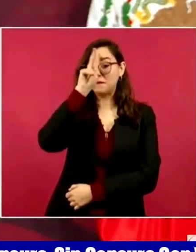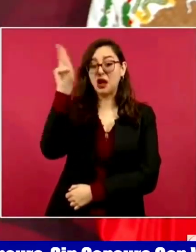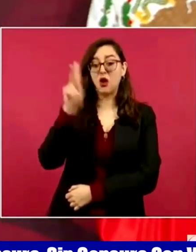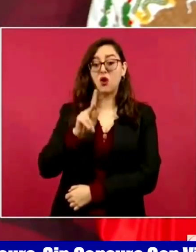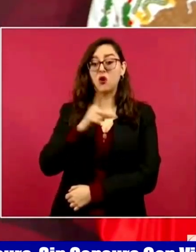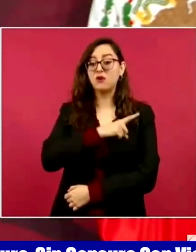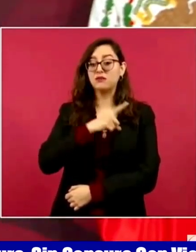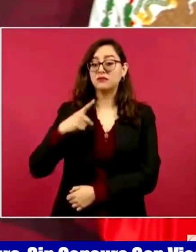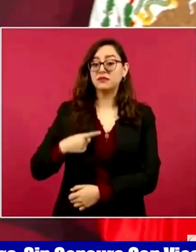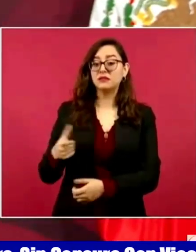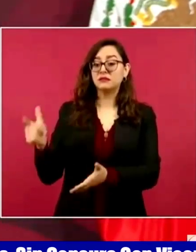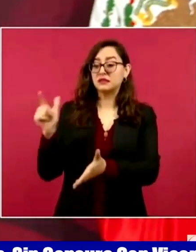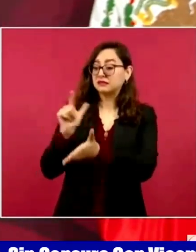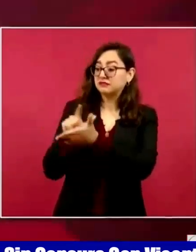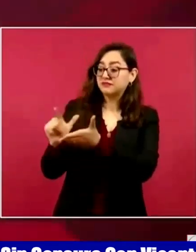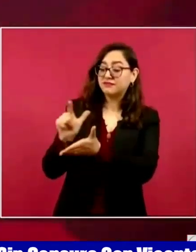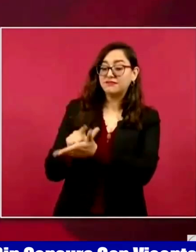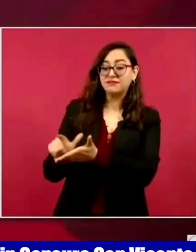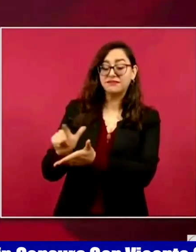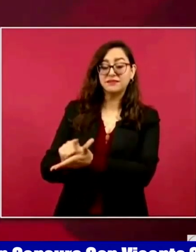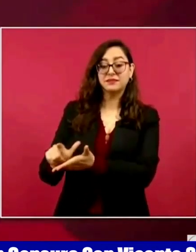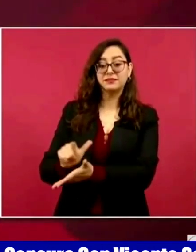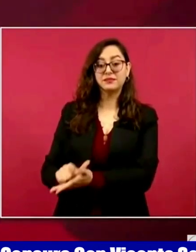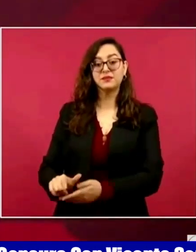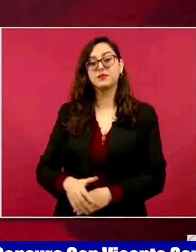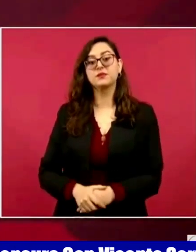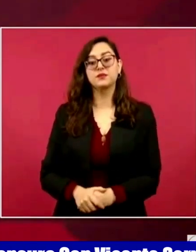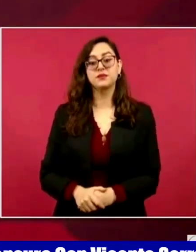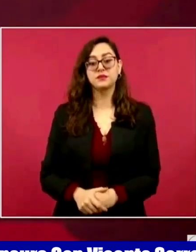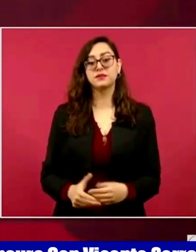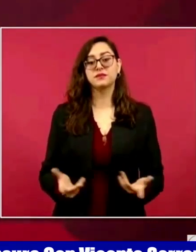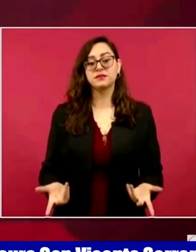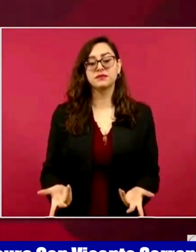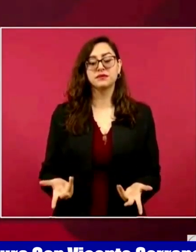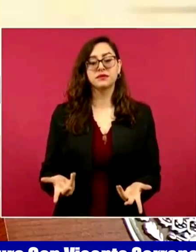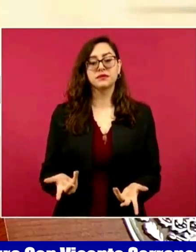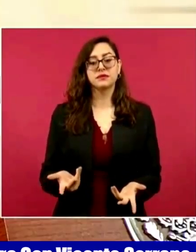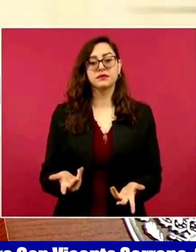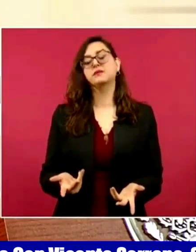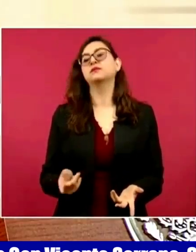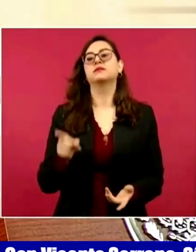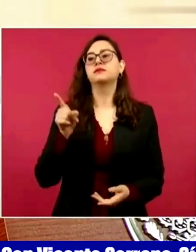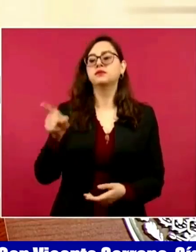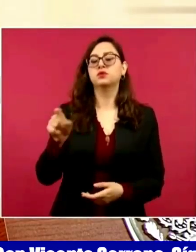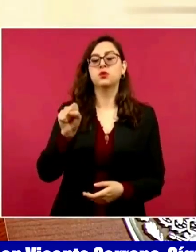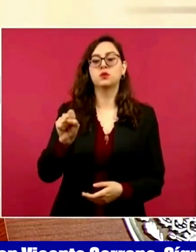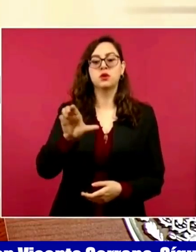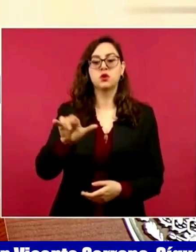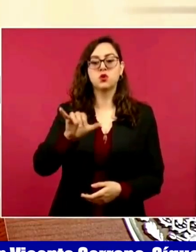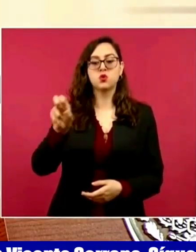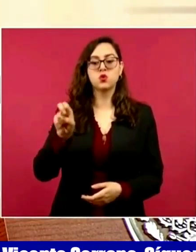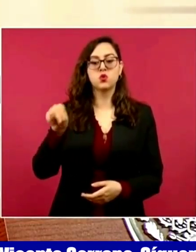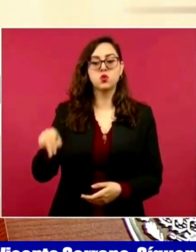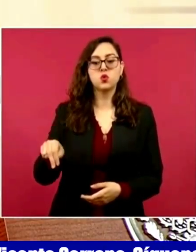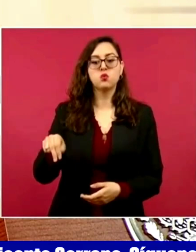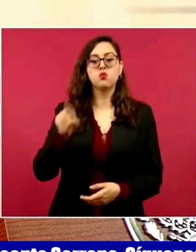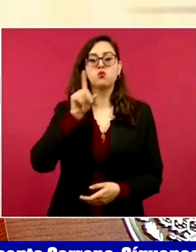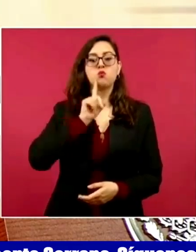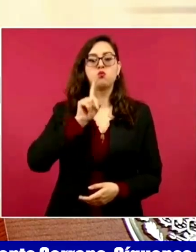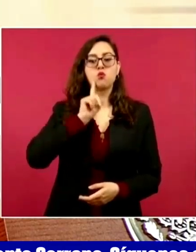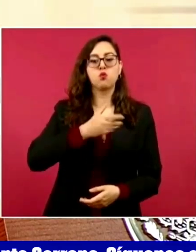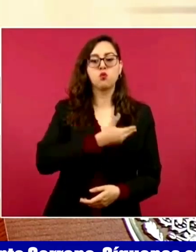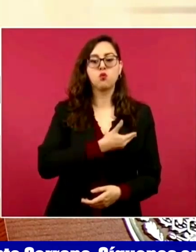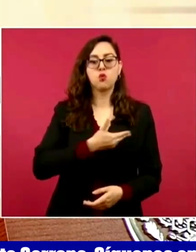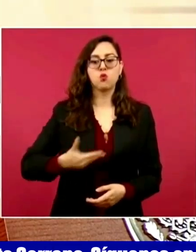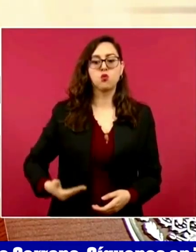Yo creo que ayer me hablaban de que la presidenta de la Suprema Corte hablaba de